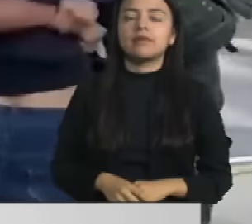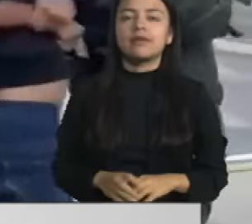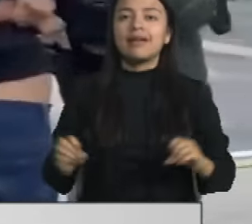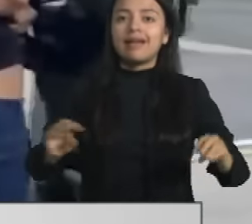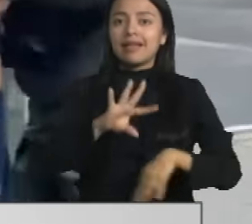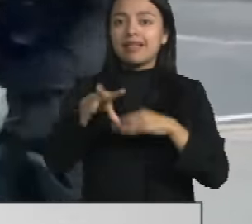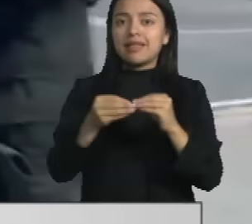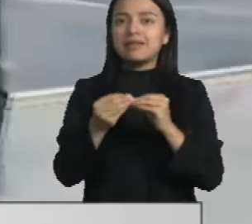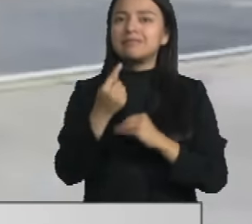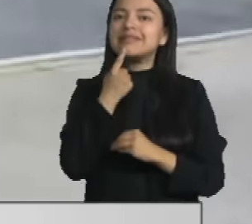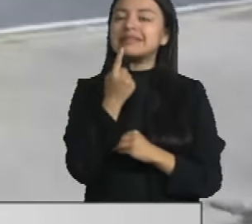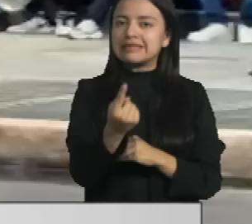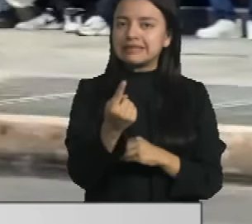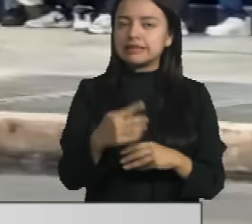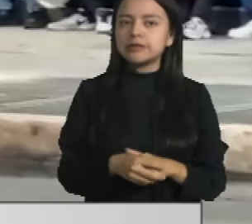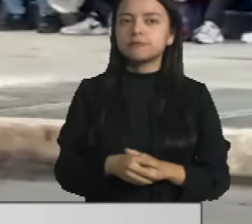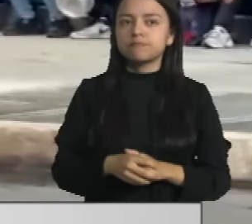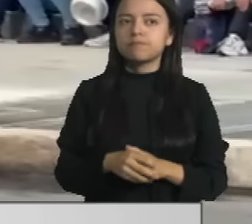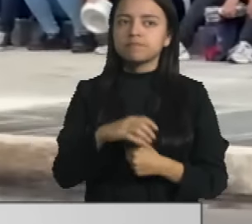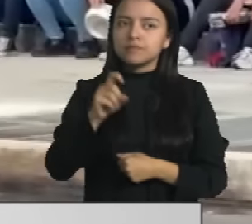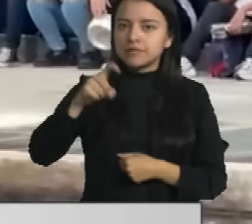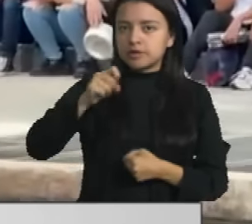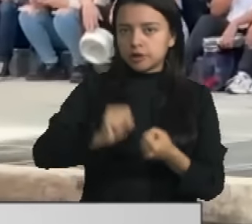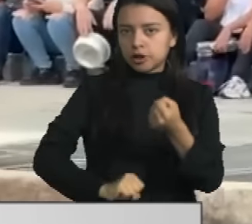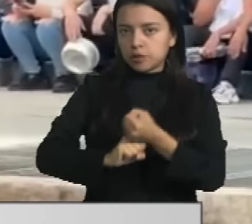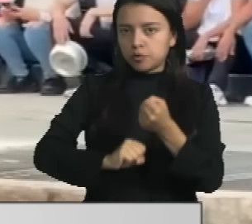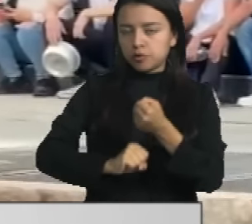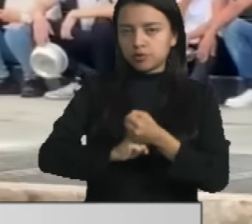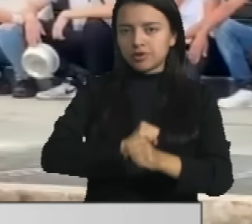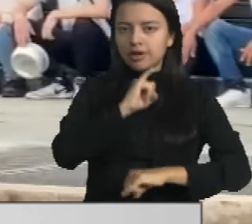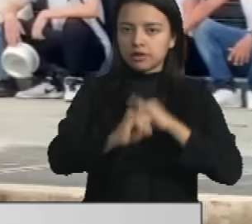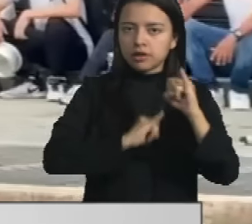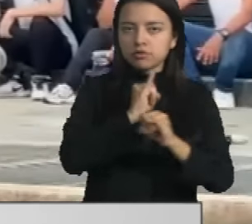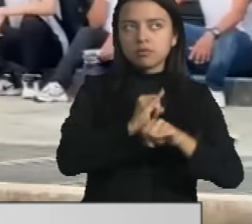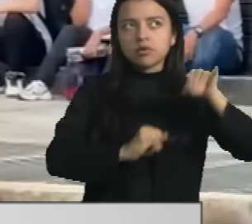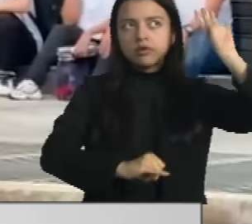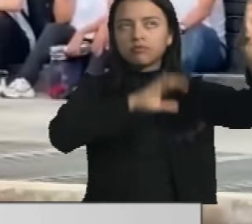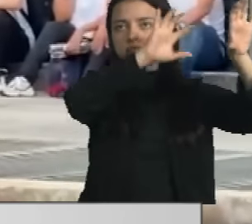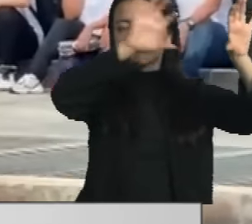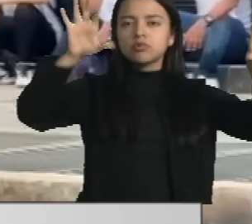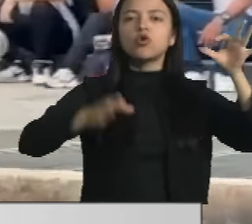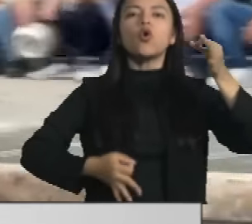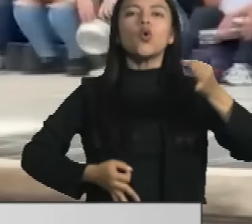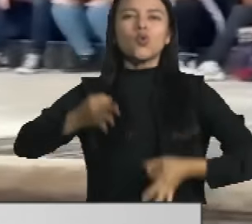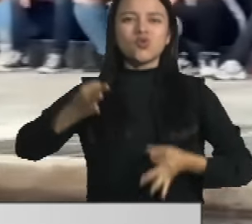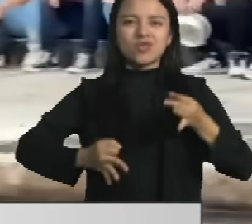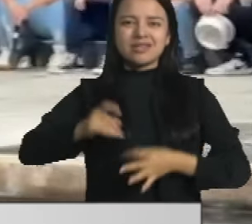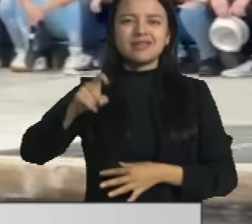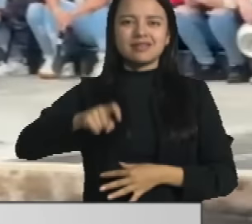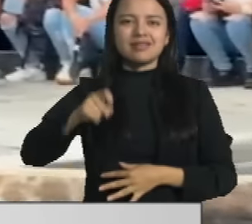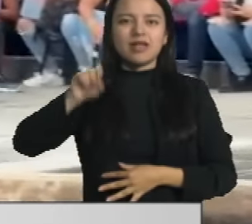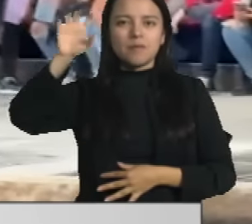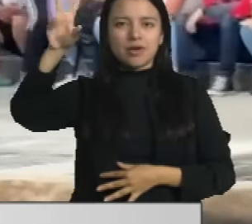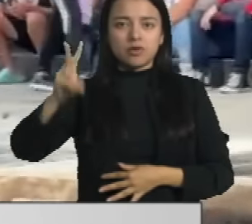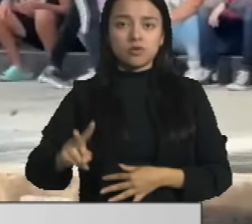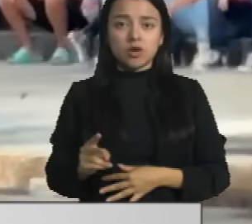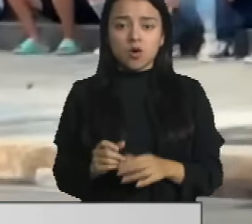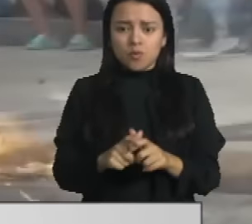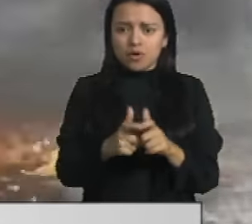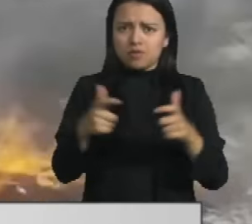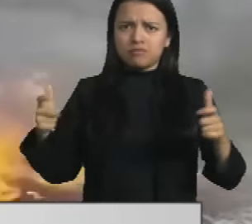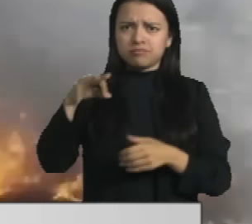de los resultados electorales y apoyar los esfuerzos internacionales para garantizar justicia, ya que un gran número de venezolanos votaron